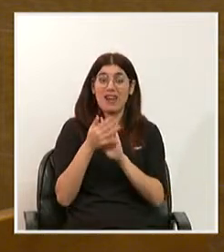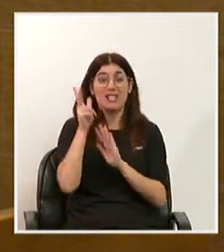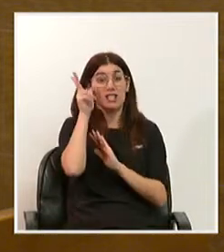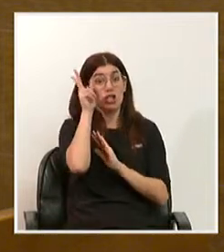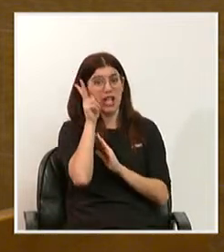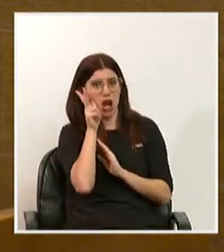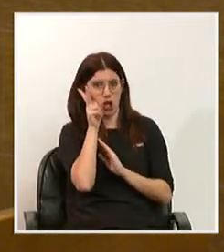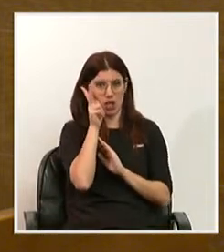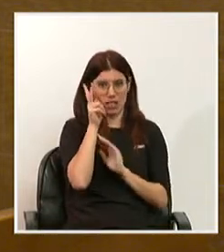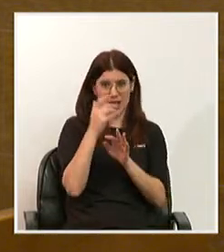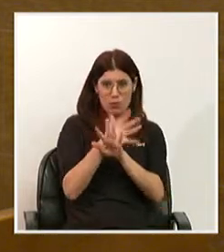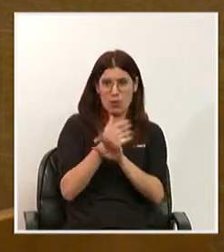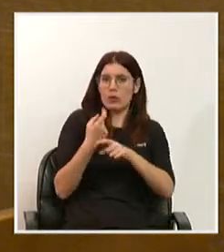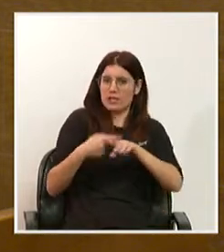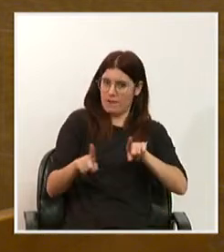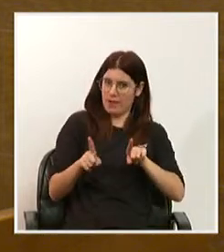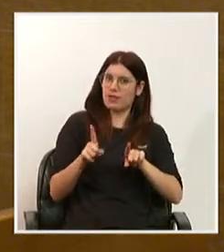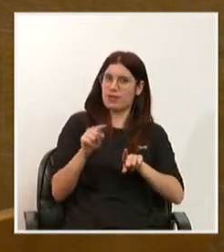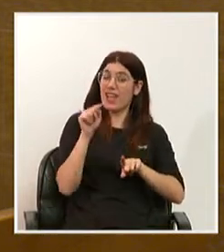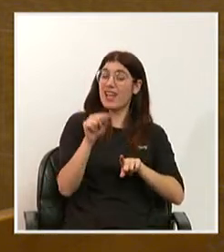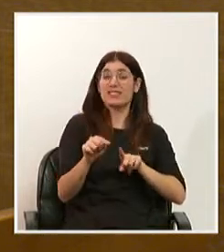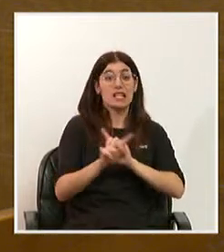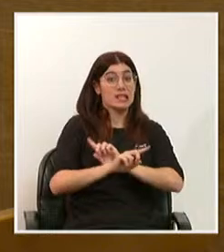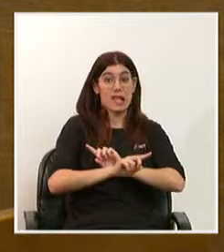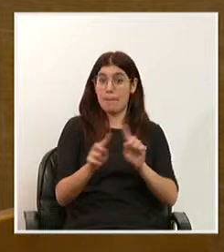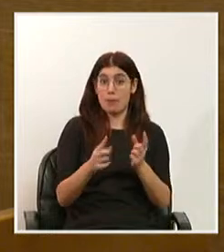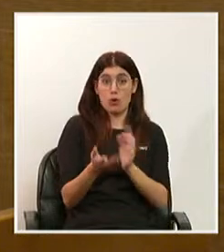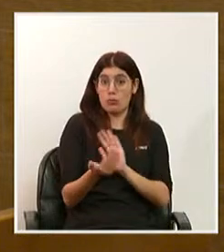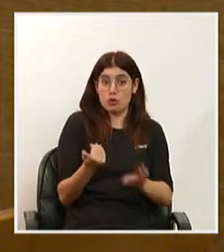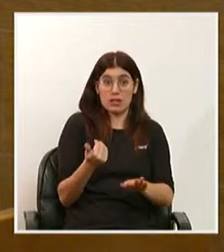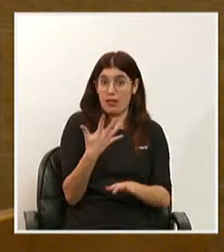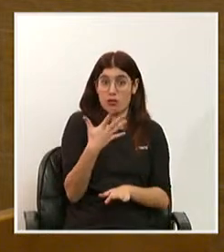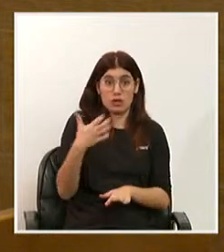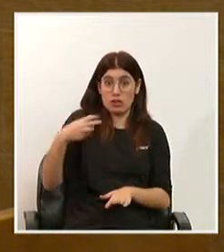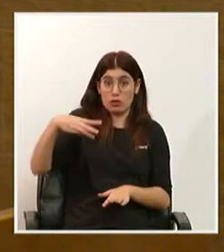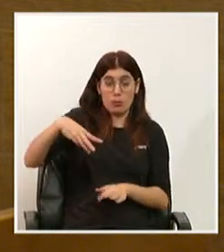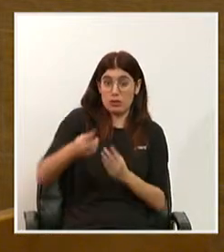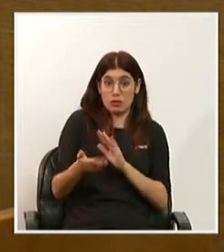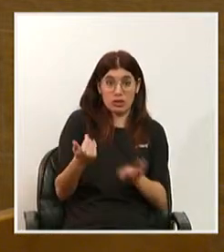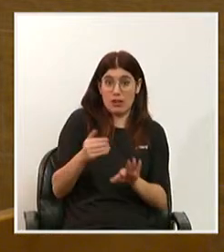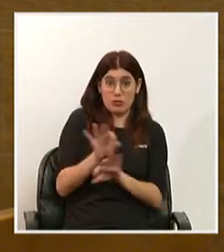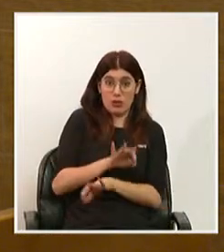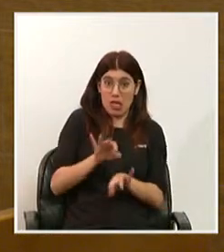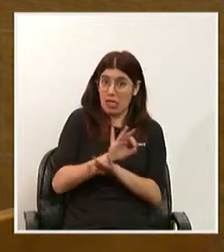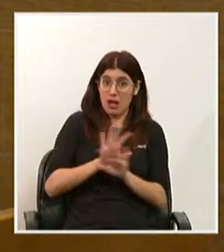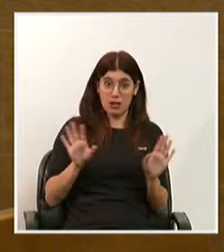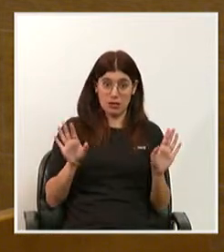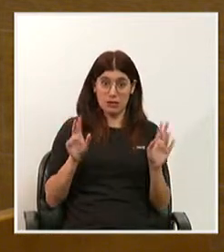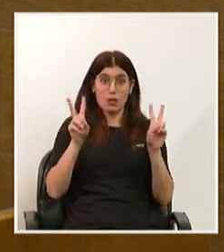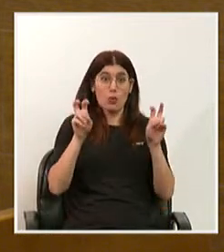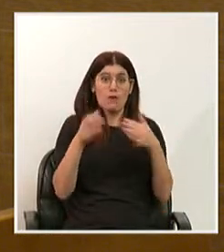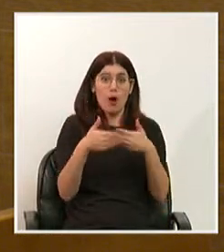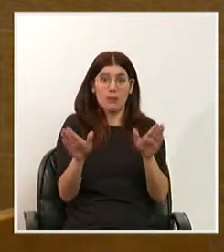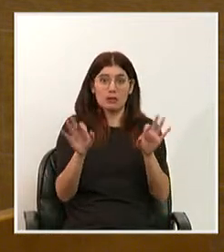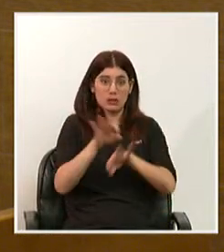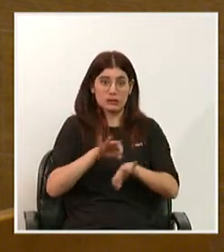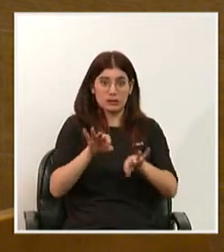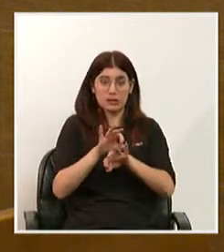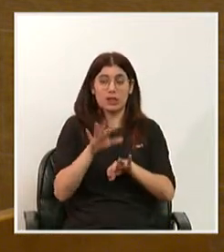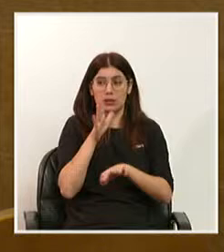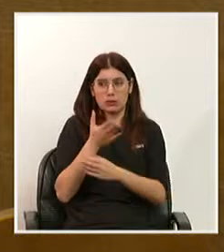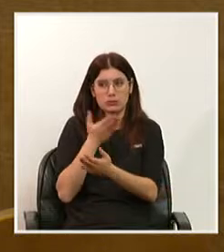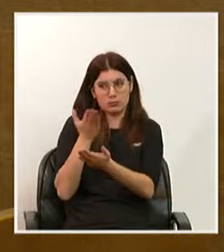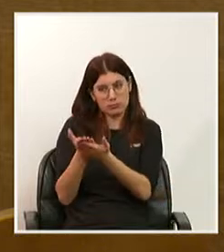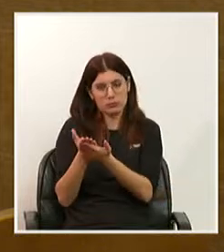eso es otra cosa sobre los cuales tampoco hemos eliminado los 500 m de distancia en los salones de Nueva apertura Así que les pediría que no empleen